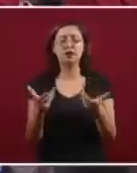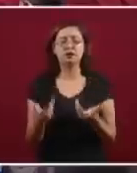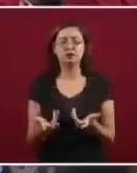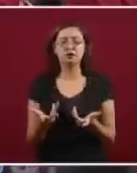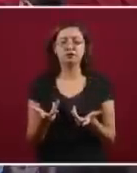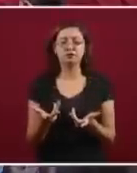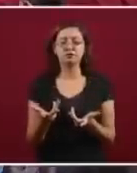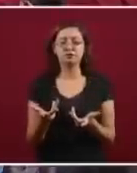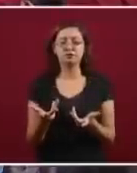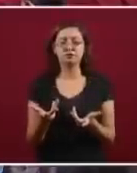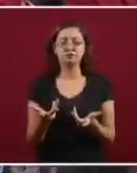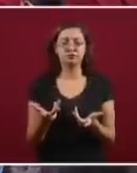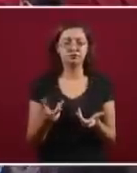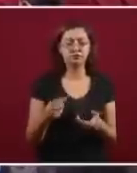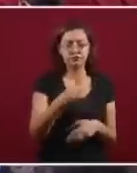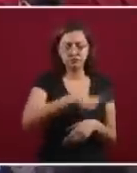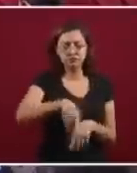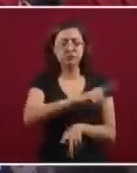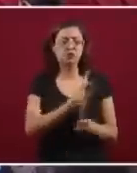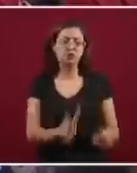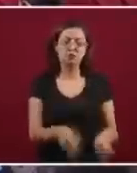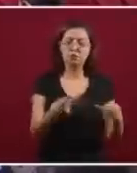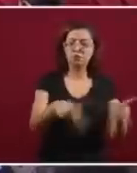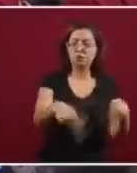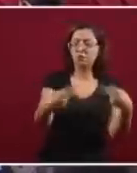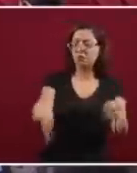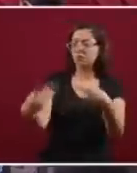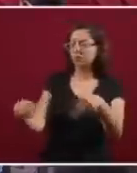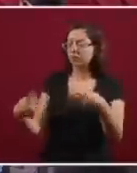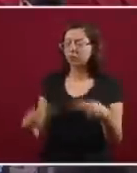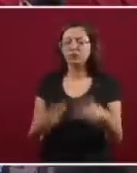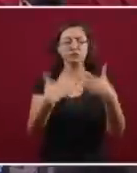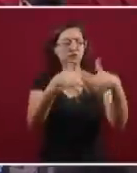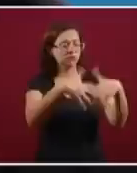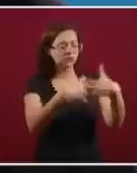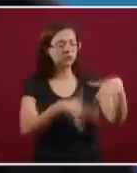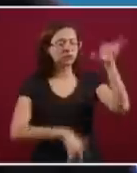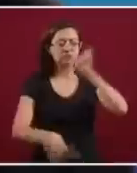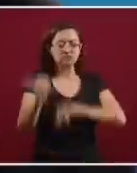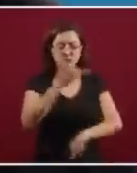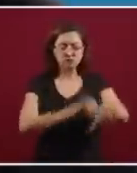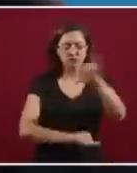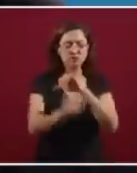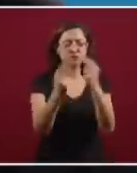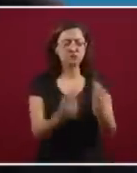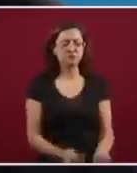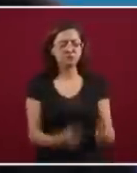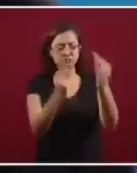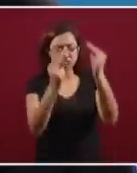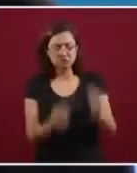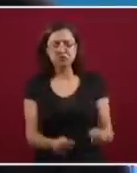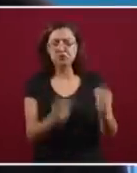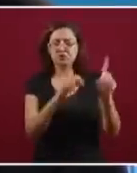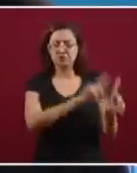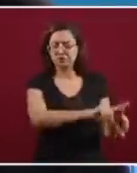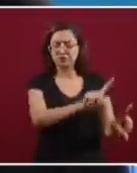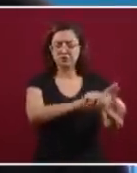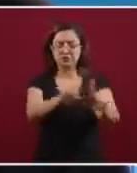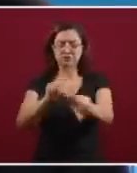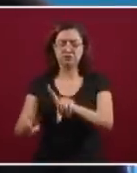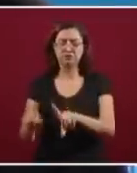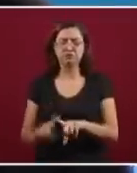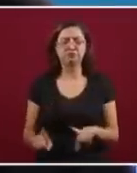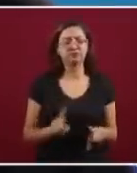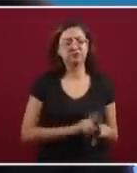la parte de oferta de trasiego de producción de comercialización de estos productos